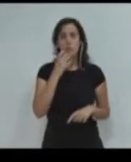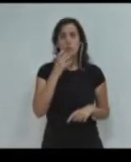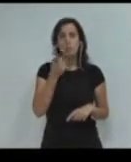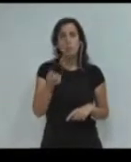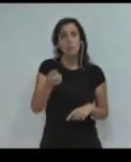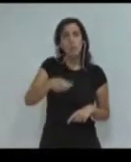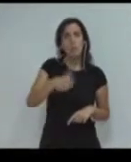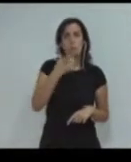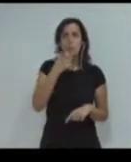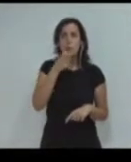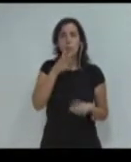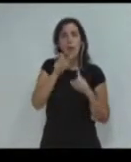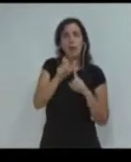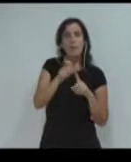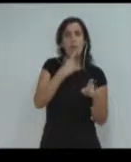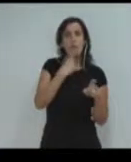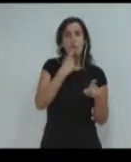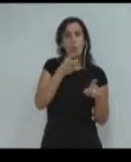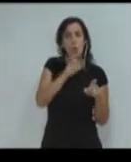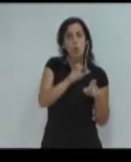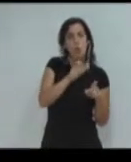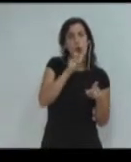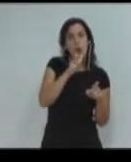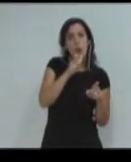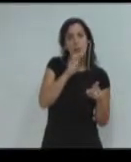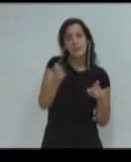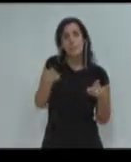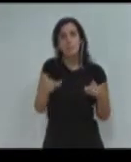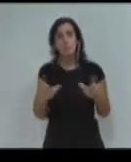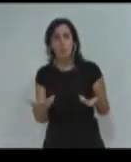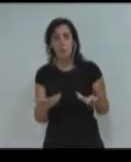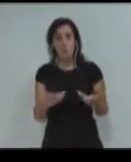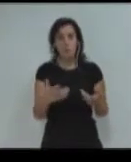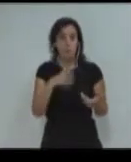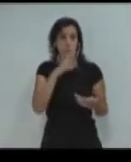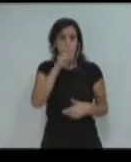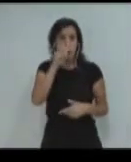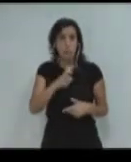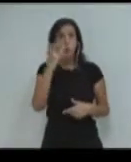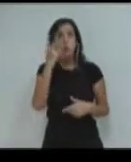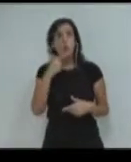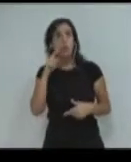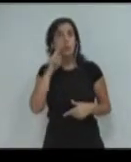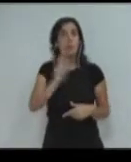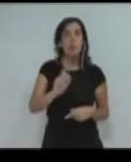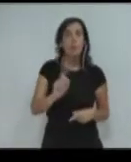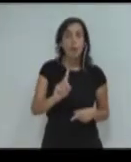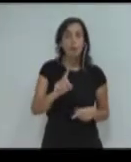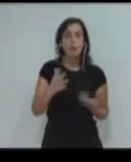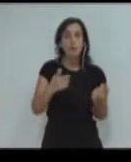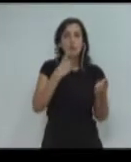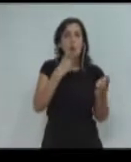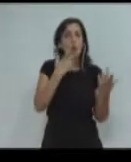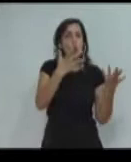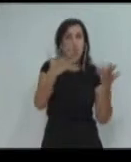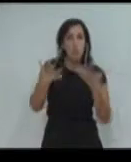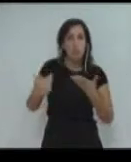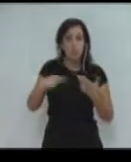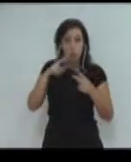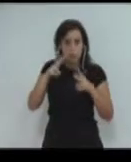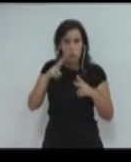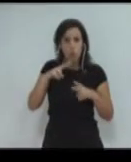la palabra escrita en rojo. Porque una persona que no ve los colores, ¿dónde está el rojo? Si los ve todos